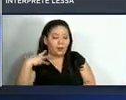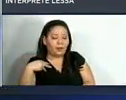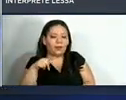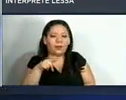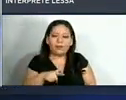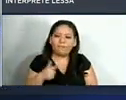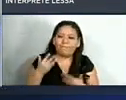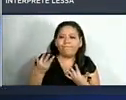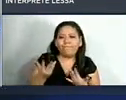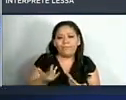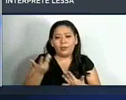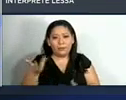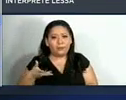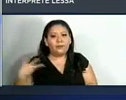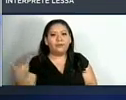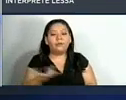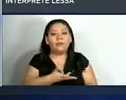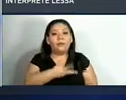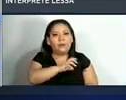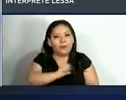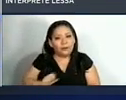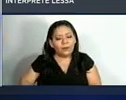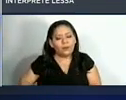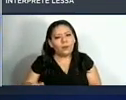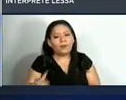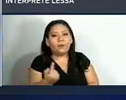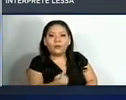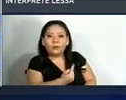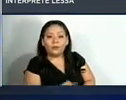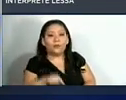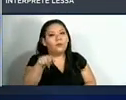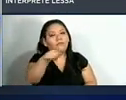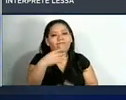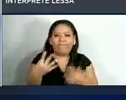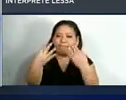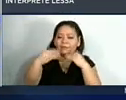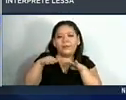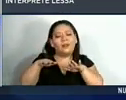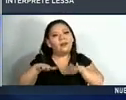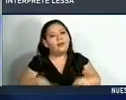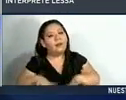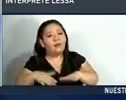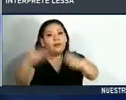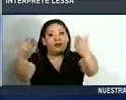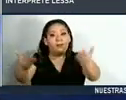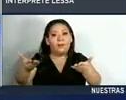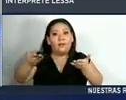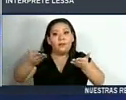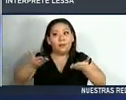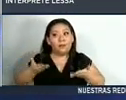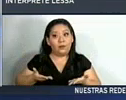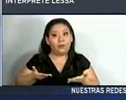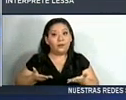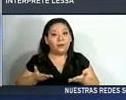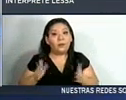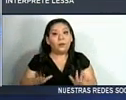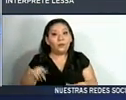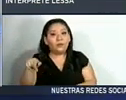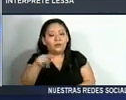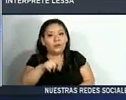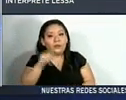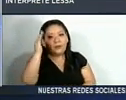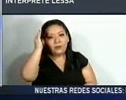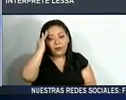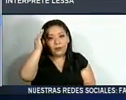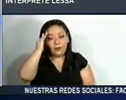que esperamos todos los salvadoreños. Muchísimas gracias por acompañarnos. Buenas noches, bienvenidos a una nueva en el club. Se la recuerden en la